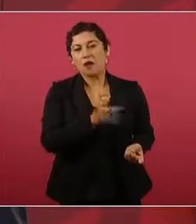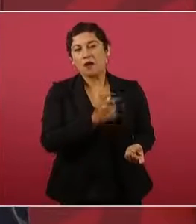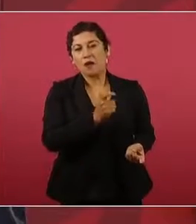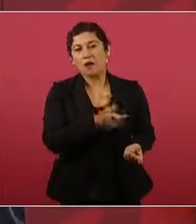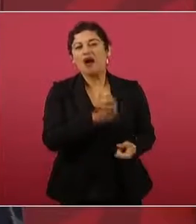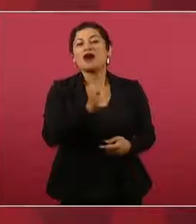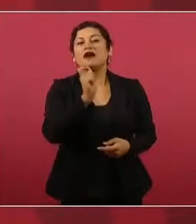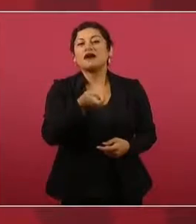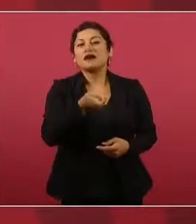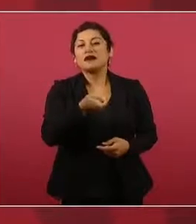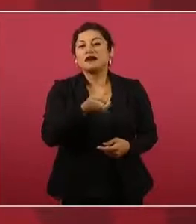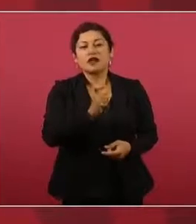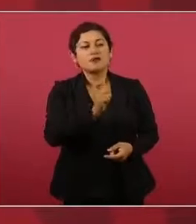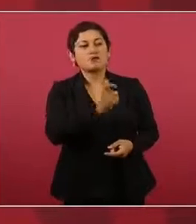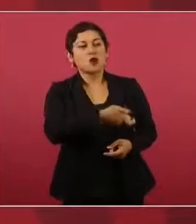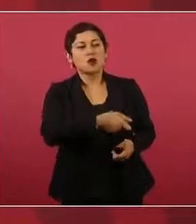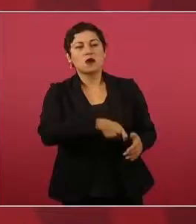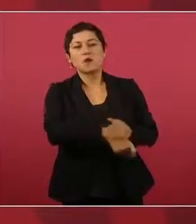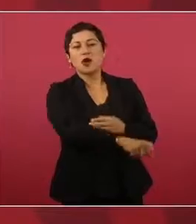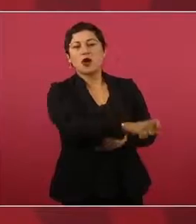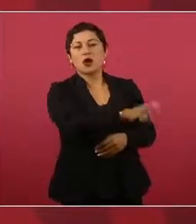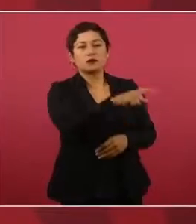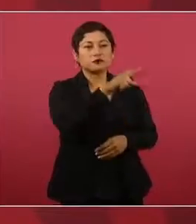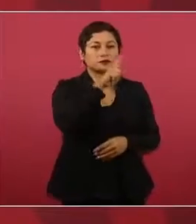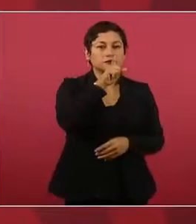y ya dejaba de cantar el gallo.